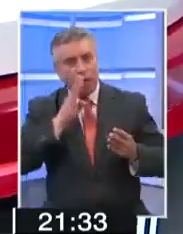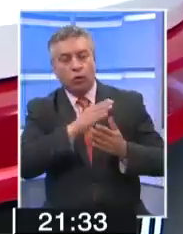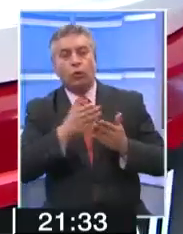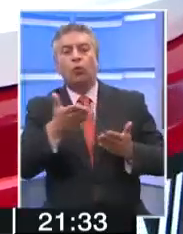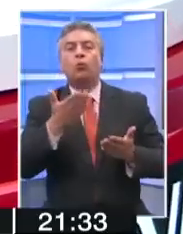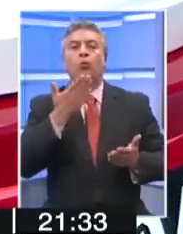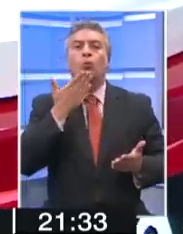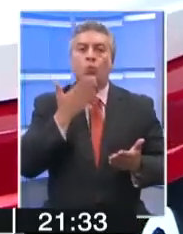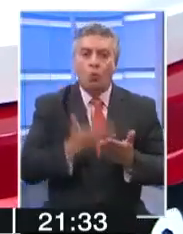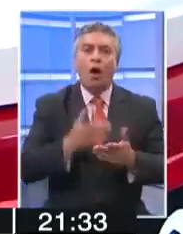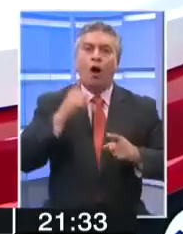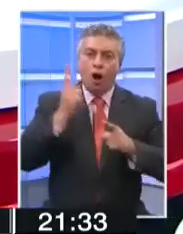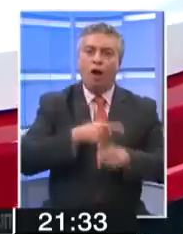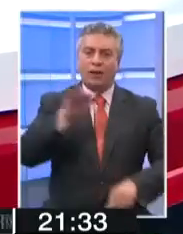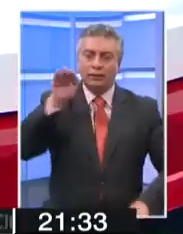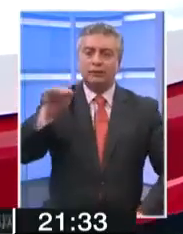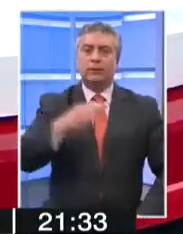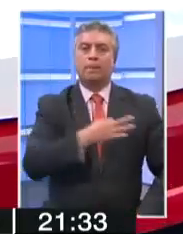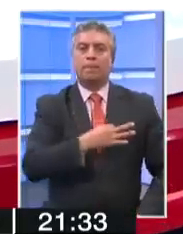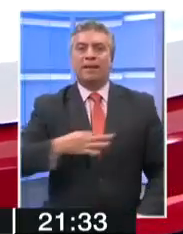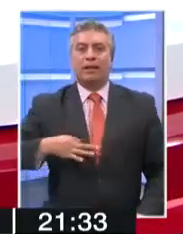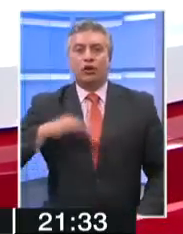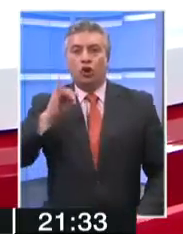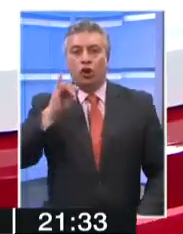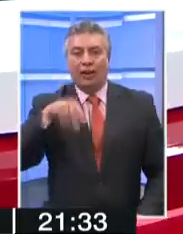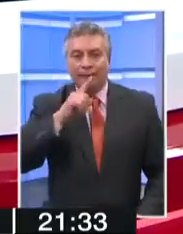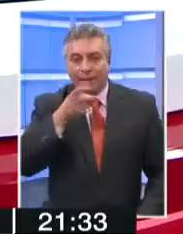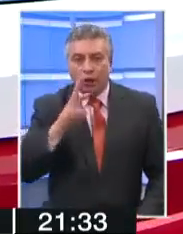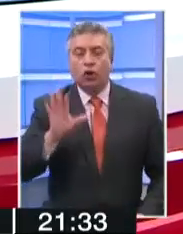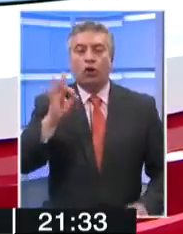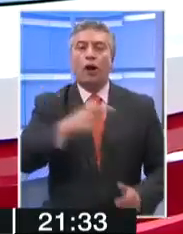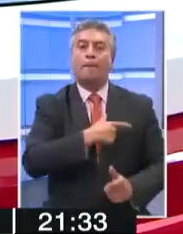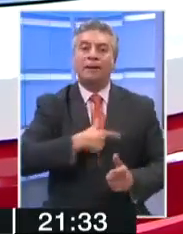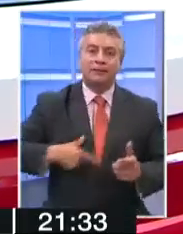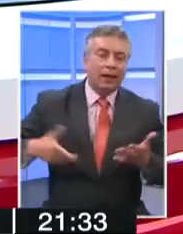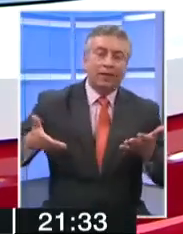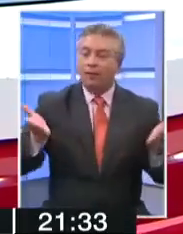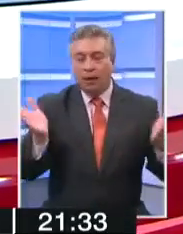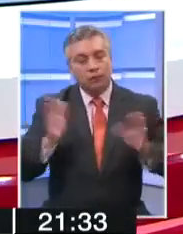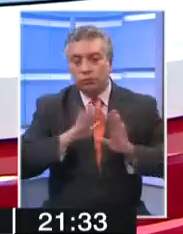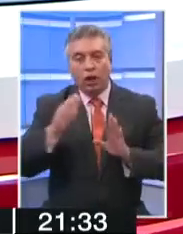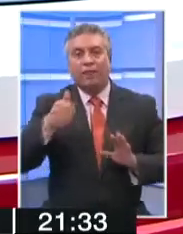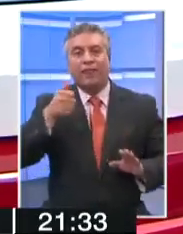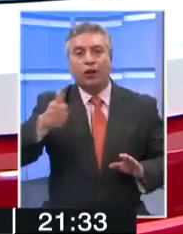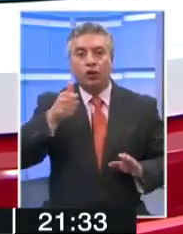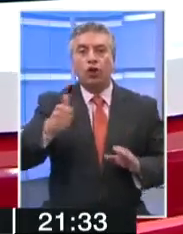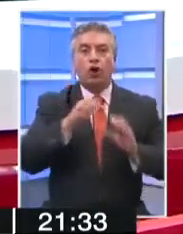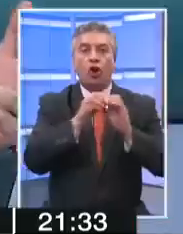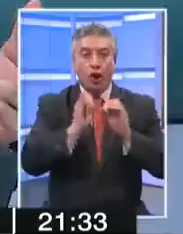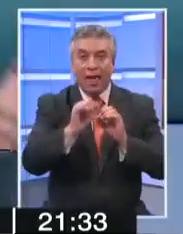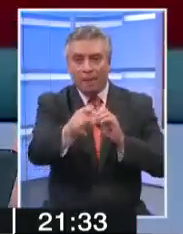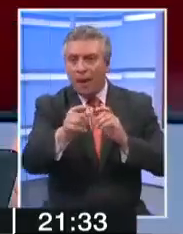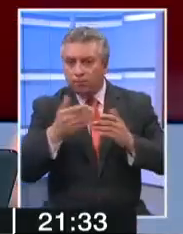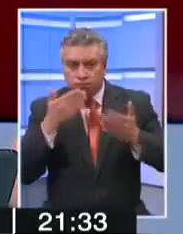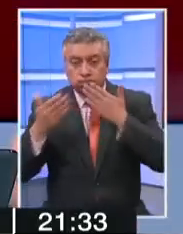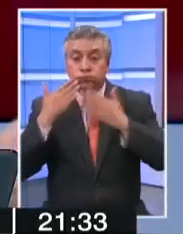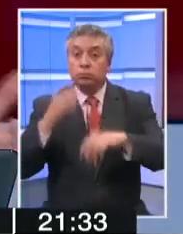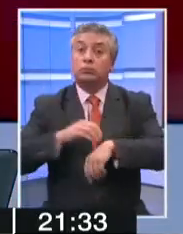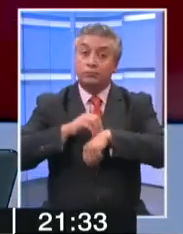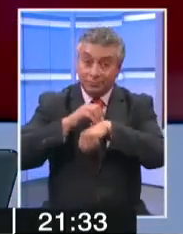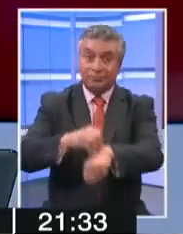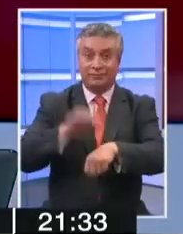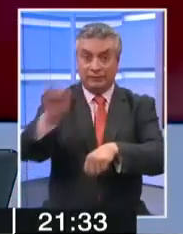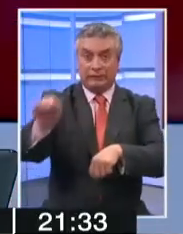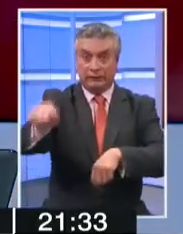en algún contacto, ya sea con el Ministerio del Interior, con la propia presidenta, no sé, con el director de la ONEMI, para alertar respecto a la